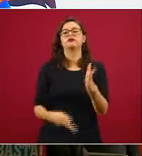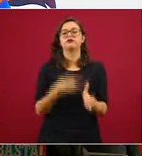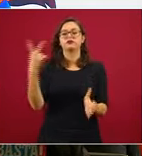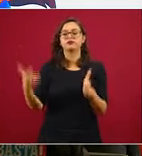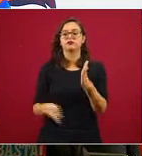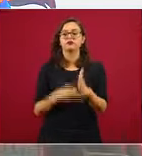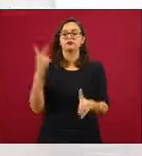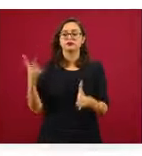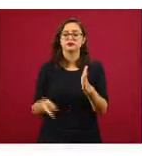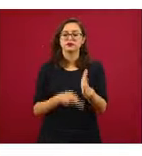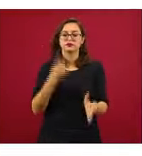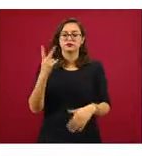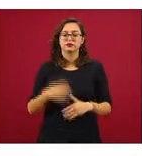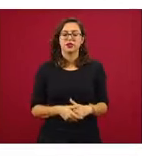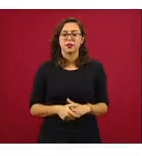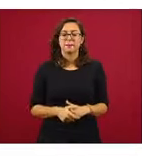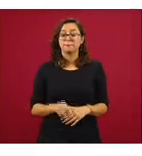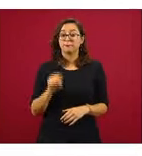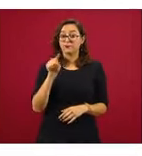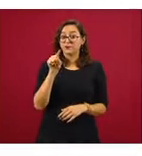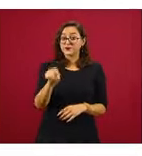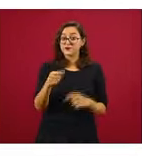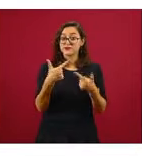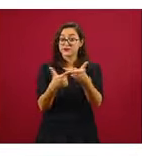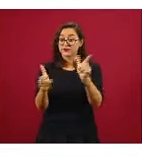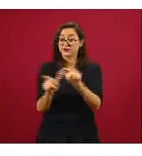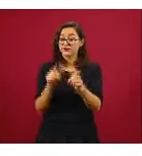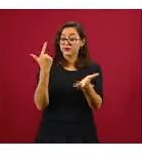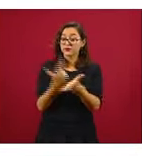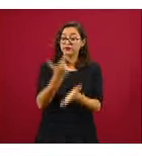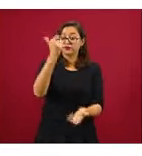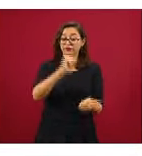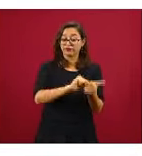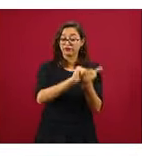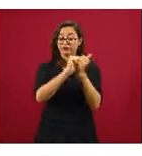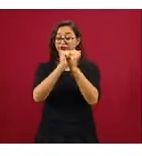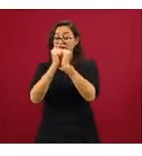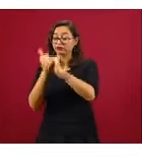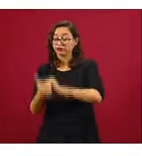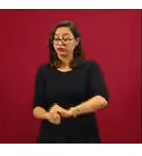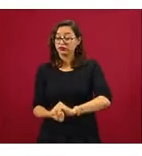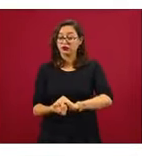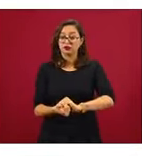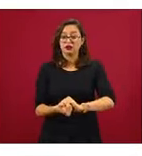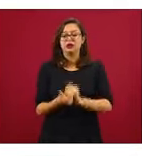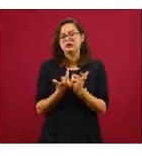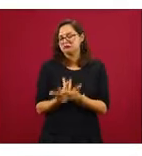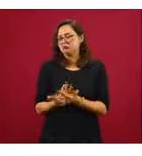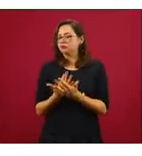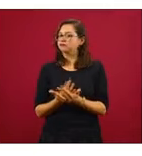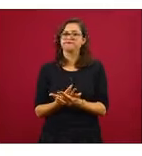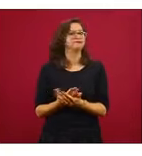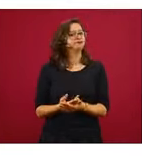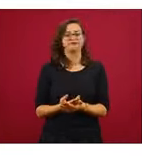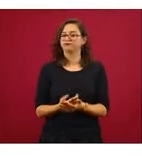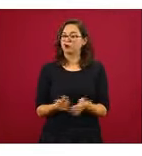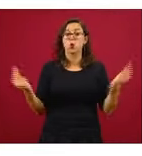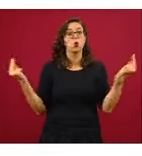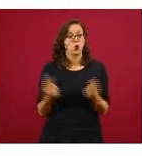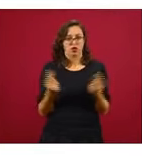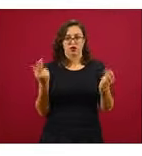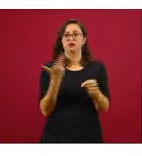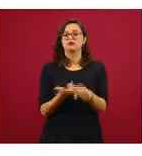de prensa. Si uno pertenece a un grupo de mayor riesgo para complicarse por coronavirus, no hay que esperar, hay que ir a